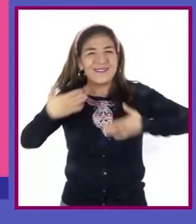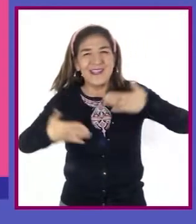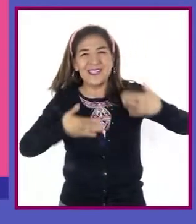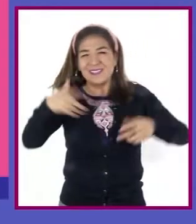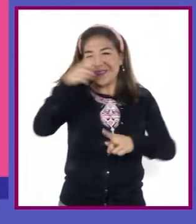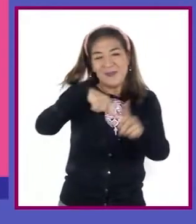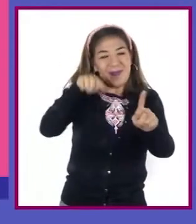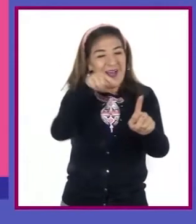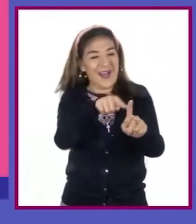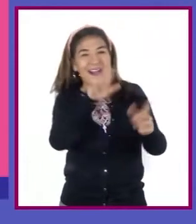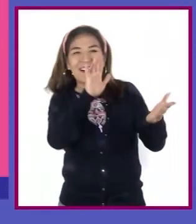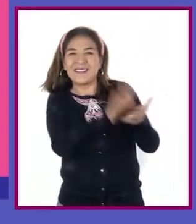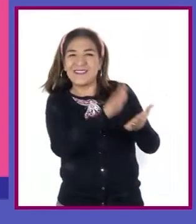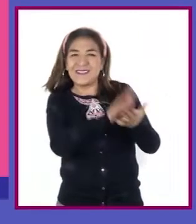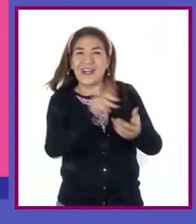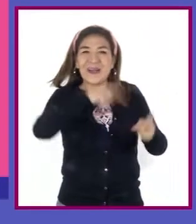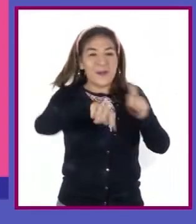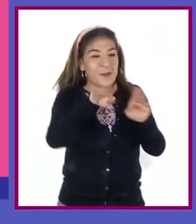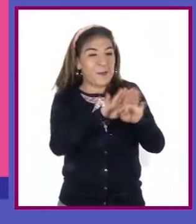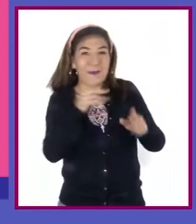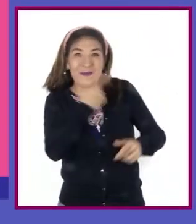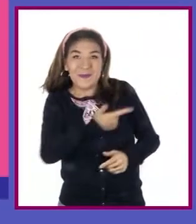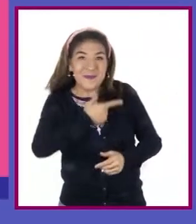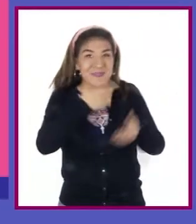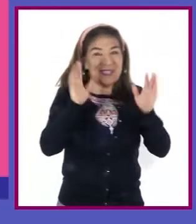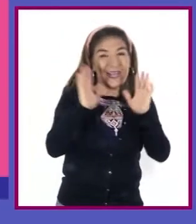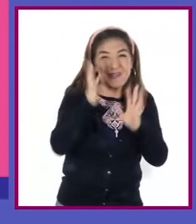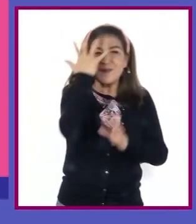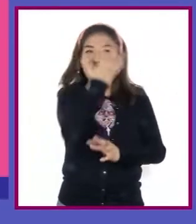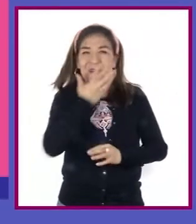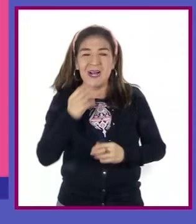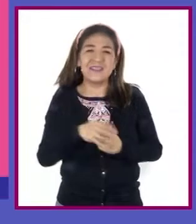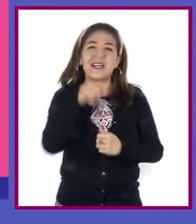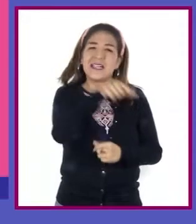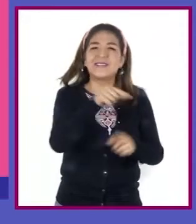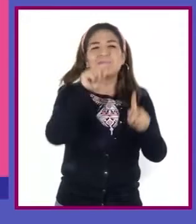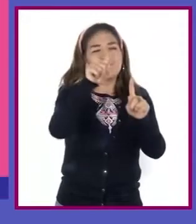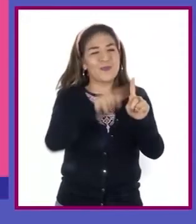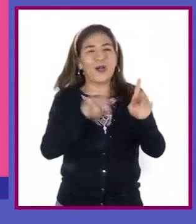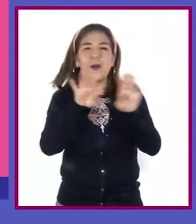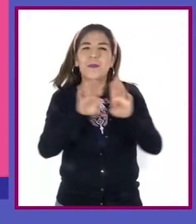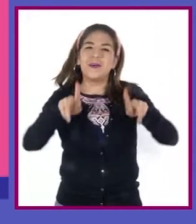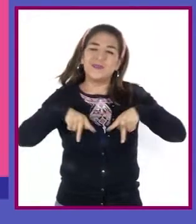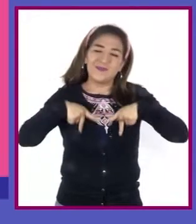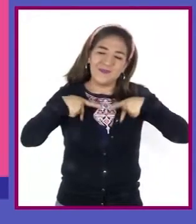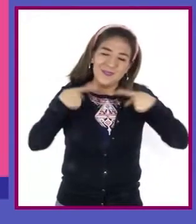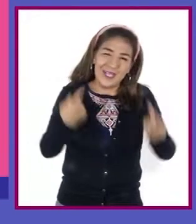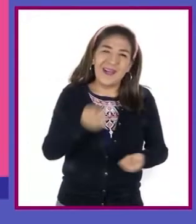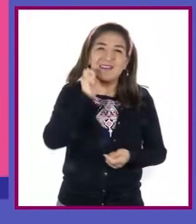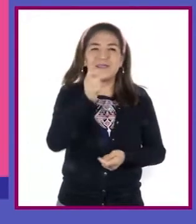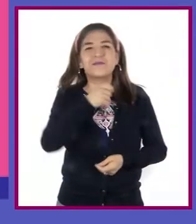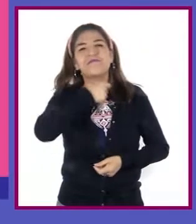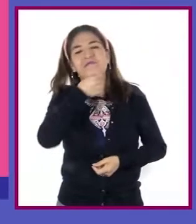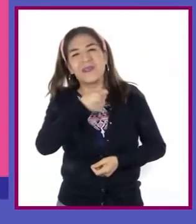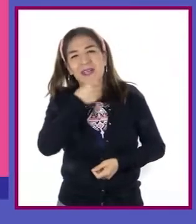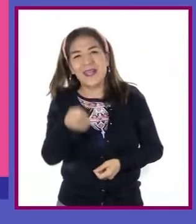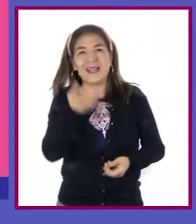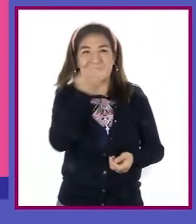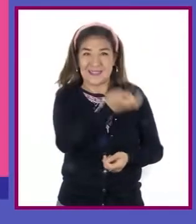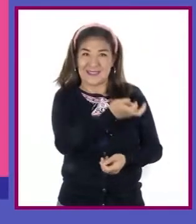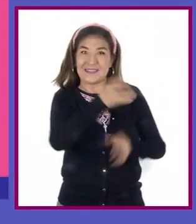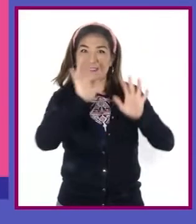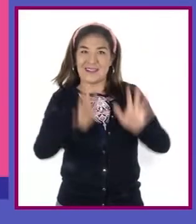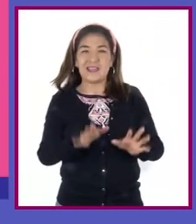todos, a quien todos querían agradar. Aquel lindo ser tan frágil como ella, viejecita y como ella también,